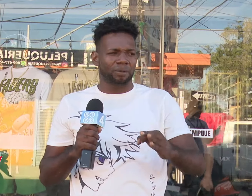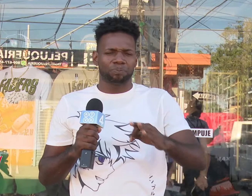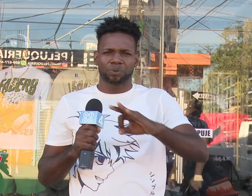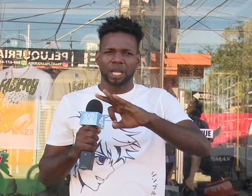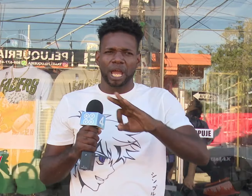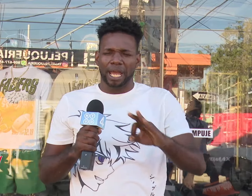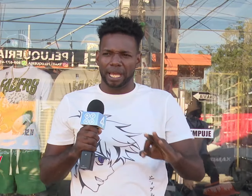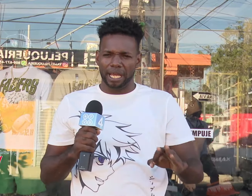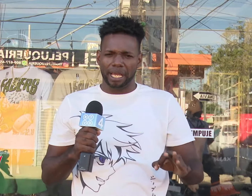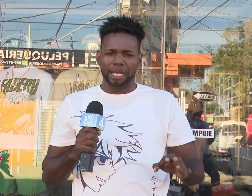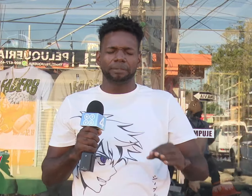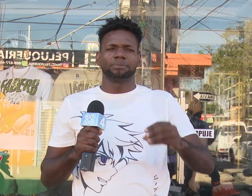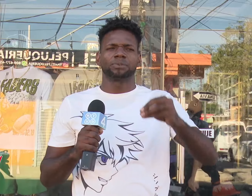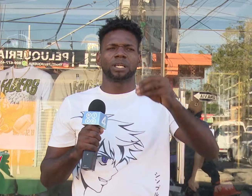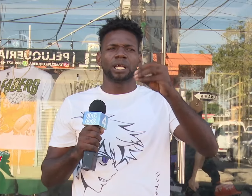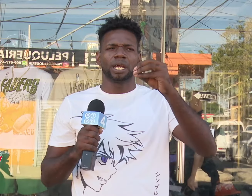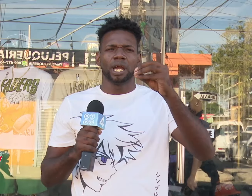jugar